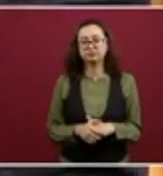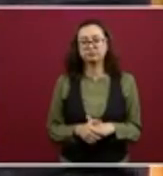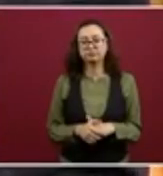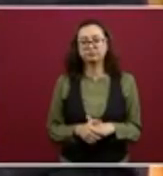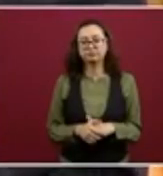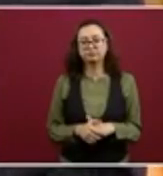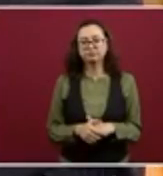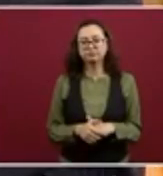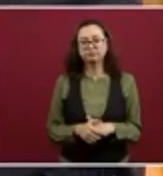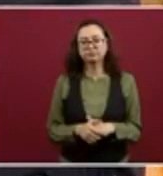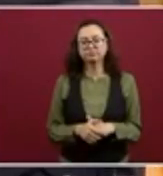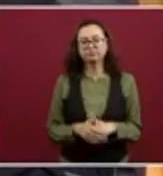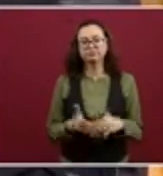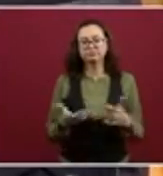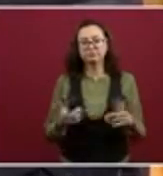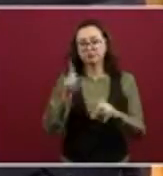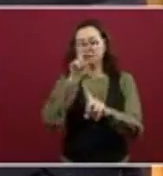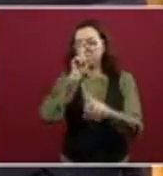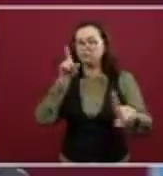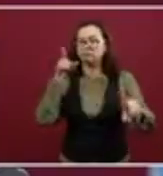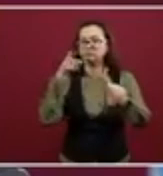hacer realidad este enfoque